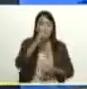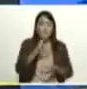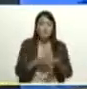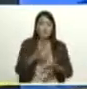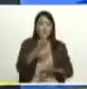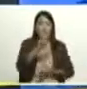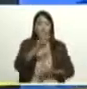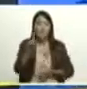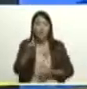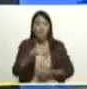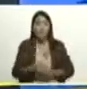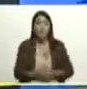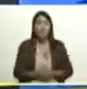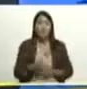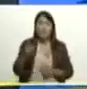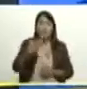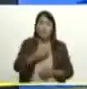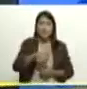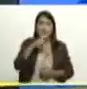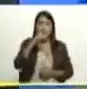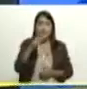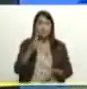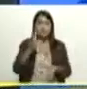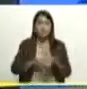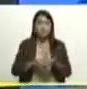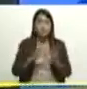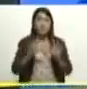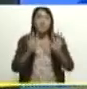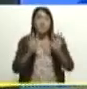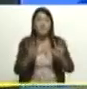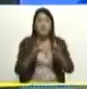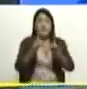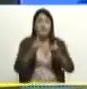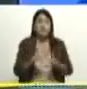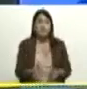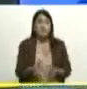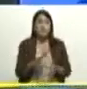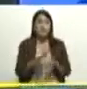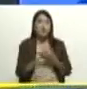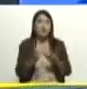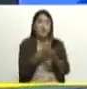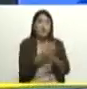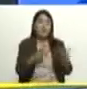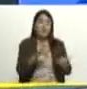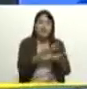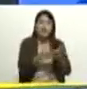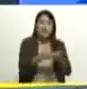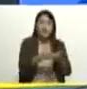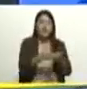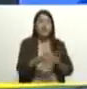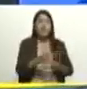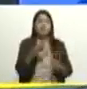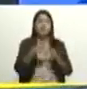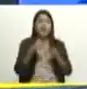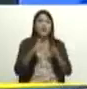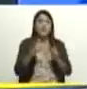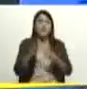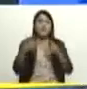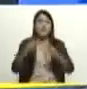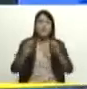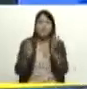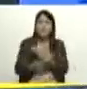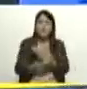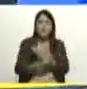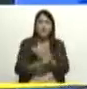ya ha autorizado 10 decretos de exoneración y 6 reformas al arancel de